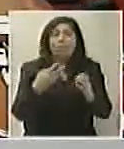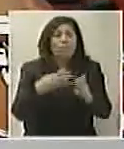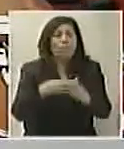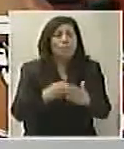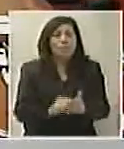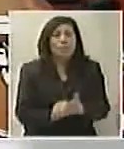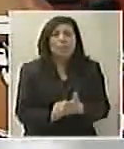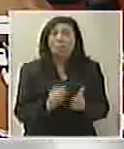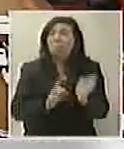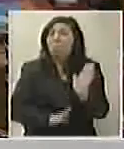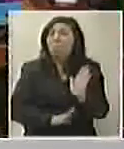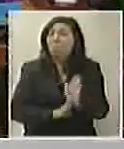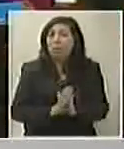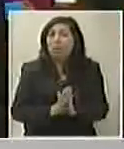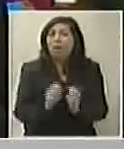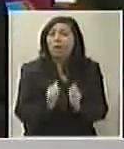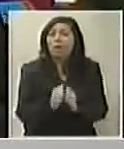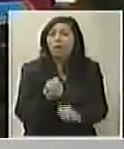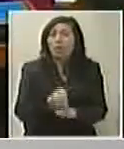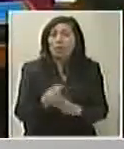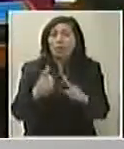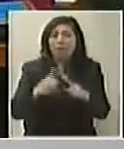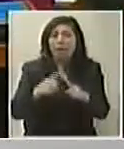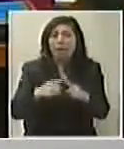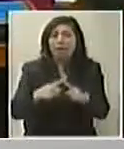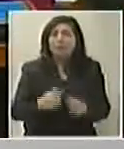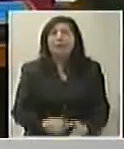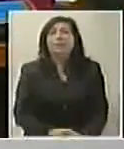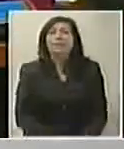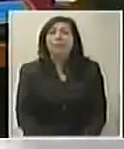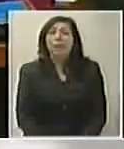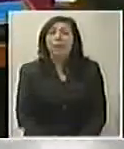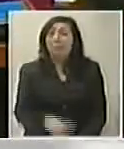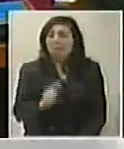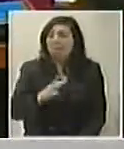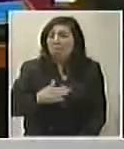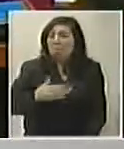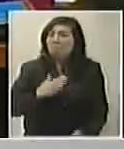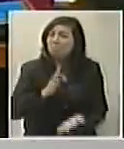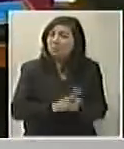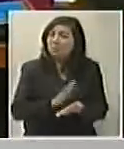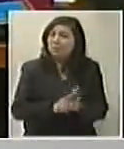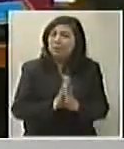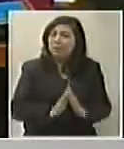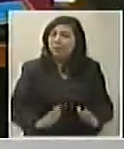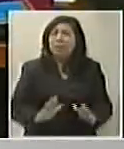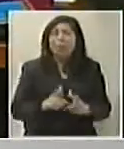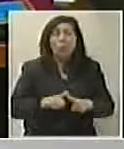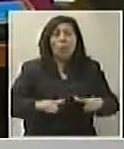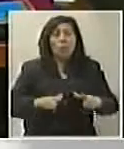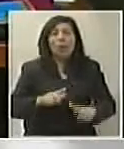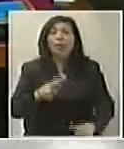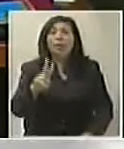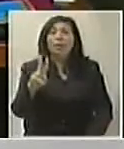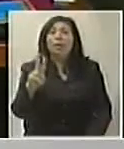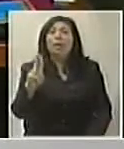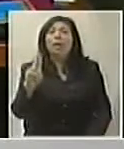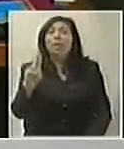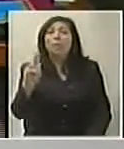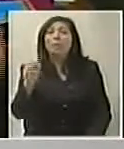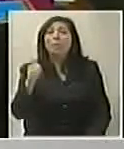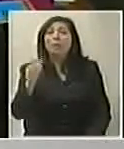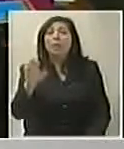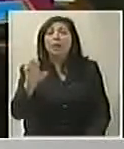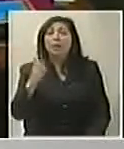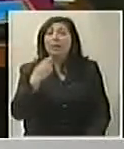frontal, exitosa, contra el terrorismo, para poder pacificar la zona del BRAE. ¿Y qué hemos tenido como